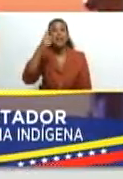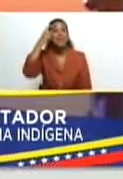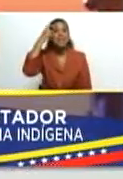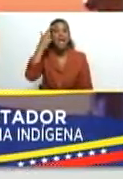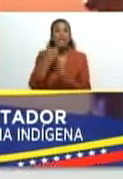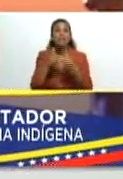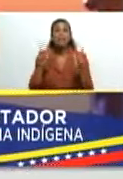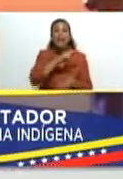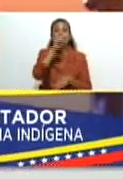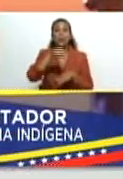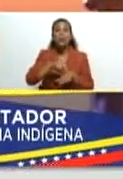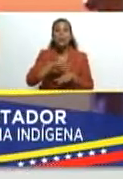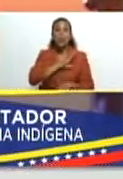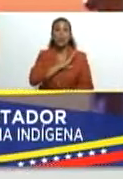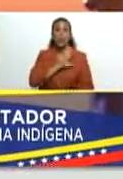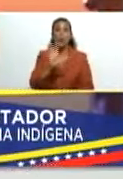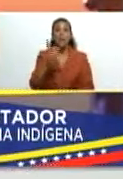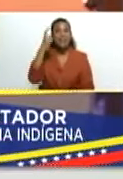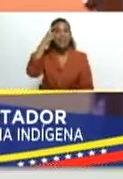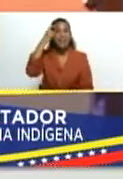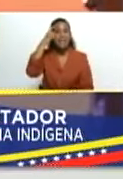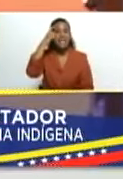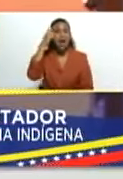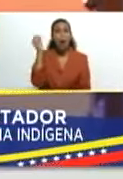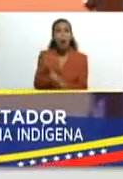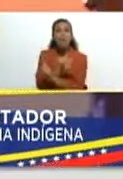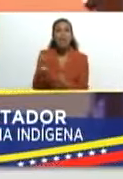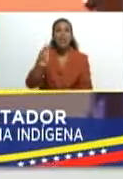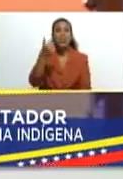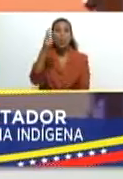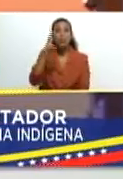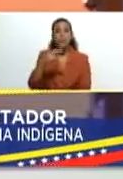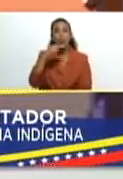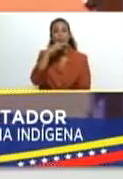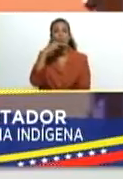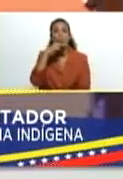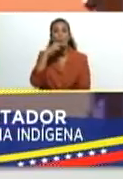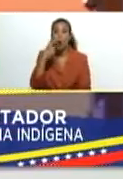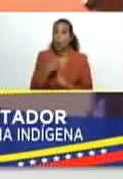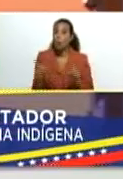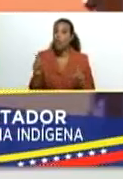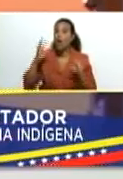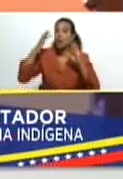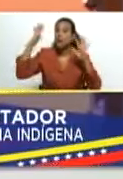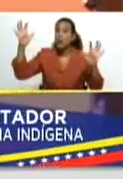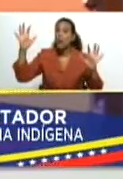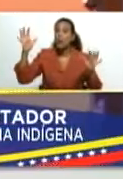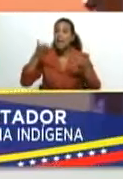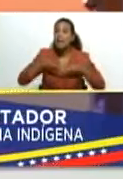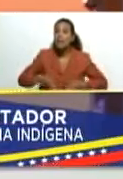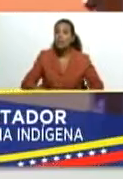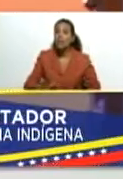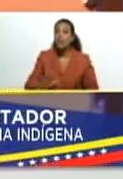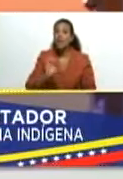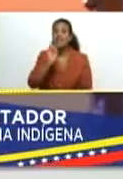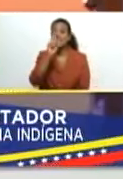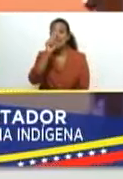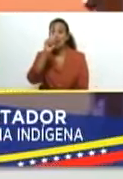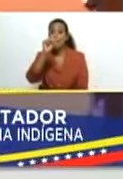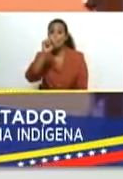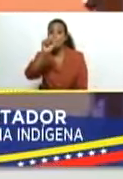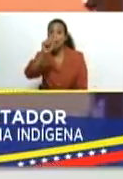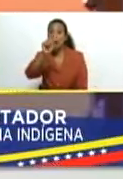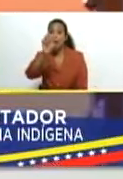nacional del día ofensivo, el 12 de octubre, a un día glorioso como el nacimiento de Miguel de Cervantes, por